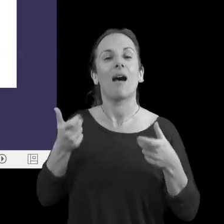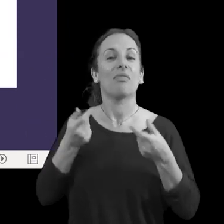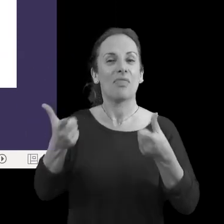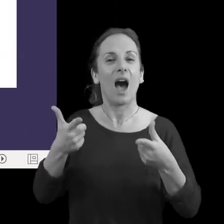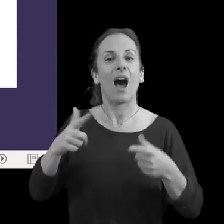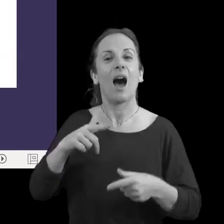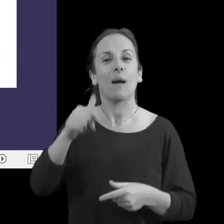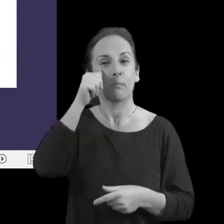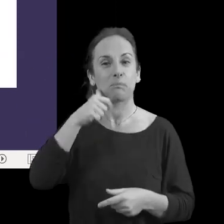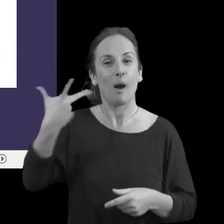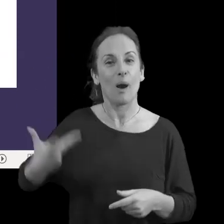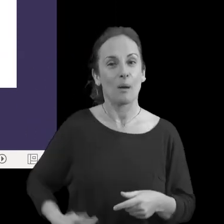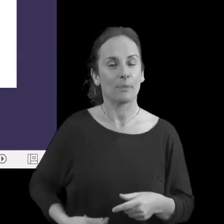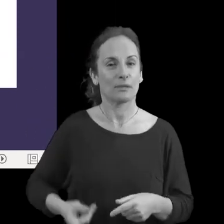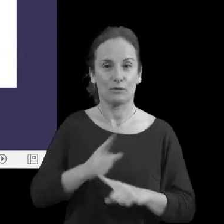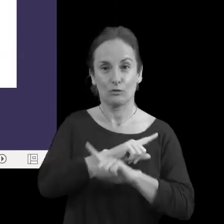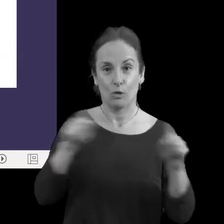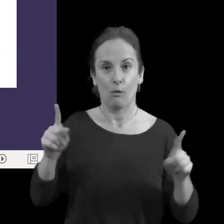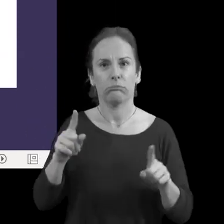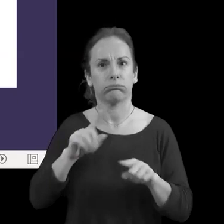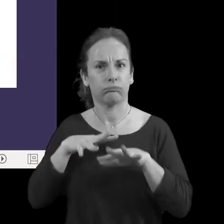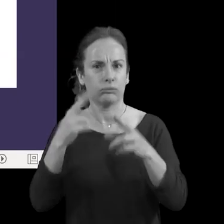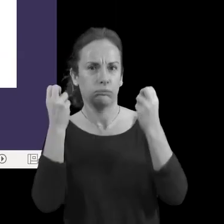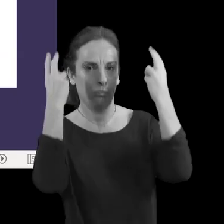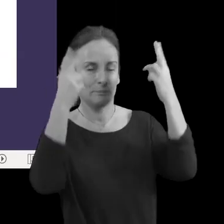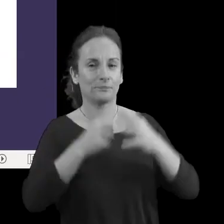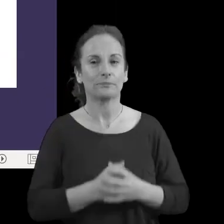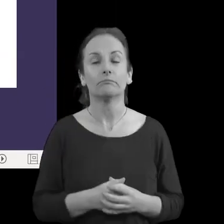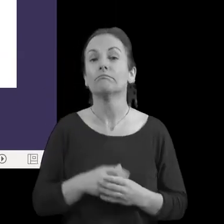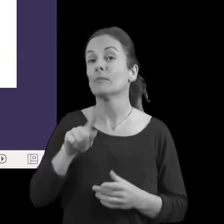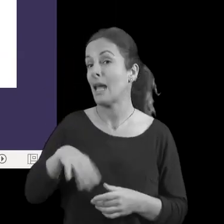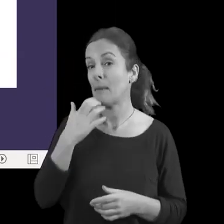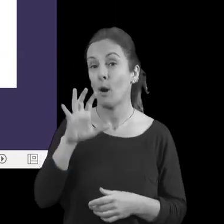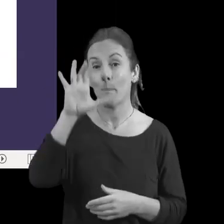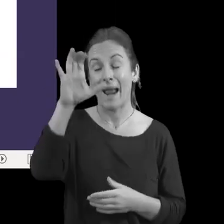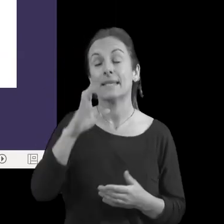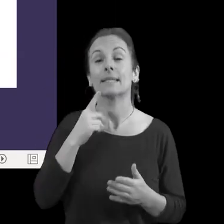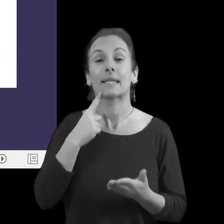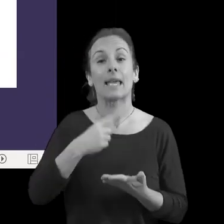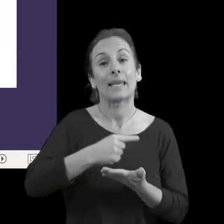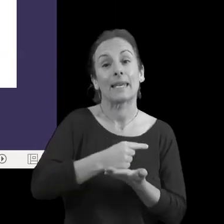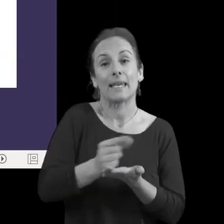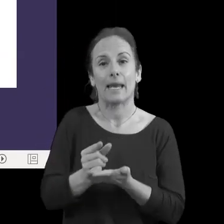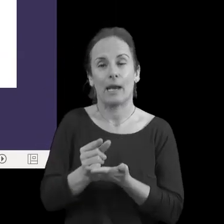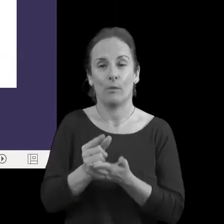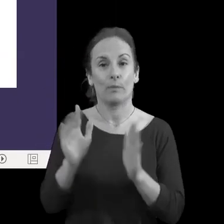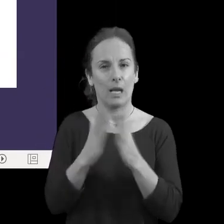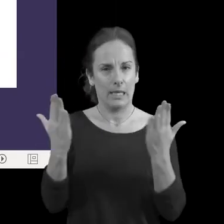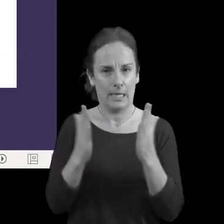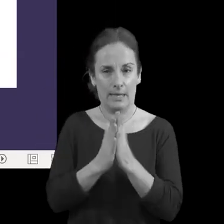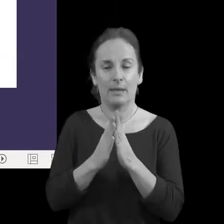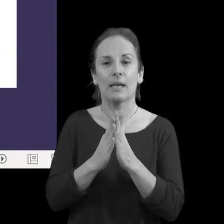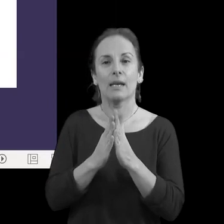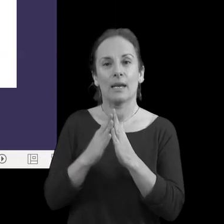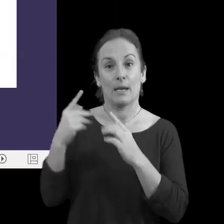O, por ejemplo, Guinea Ecuatorial, que es esta primera fotografía que tenéis aquí de la portada de un libro, donde a las lesbianas se les obliga hoy en día